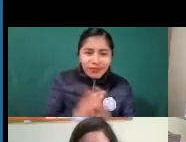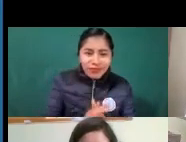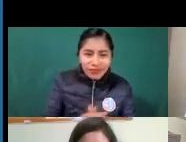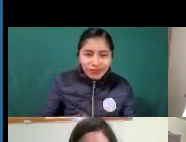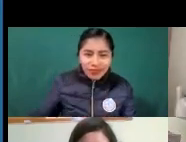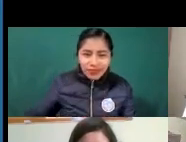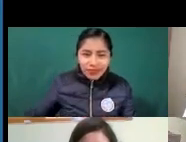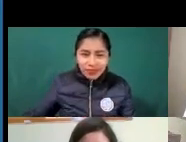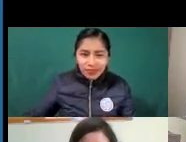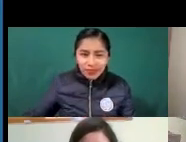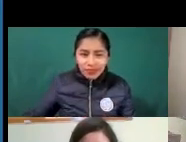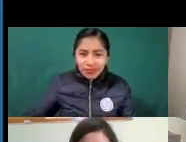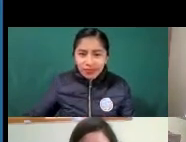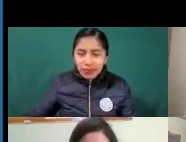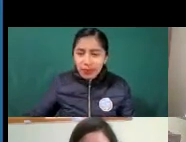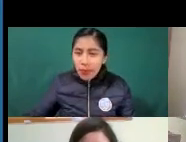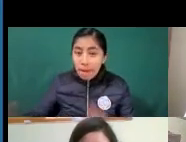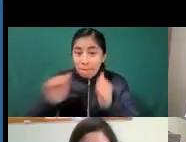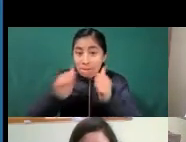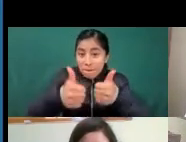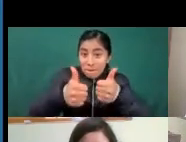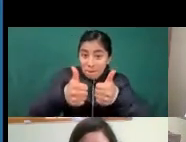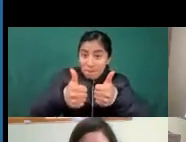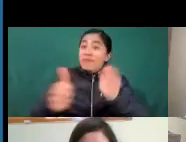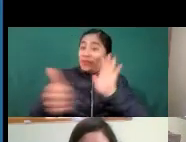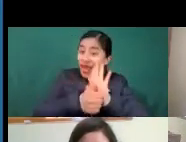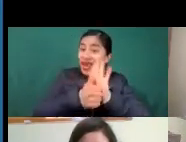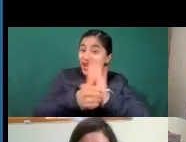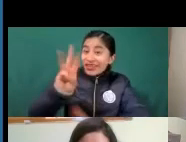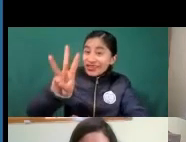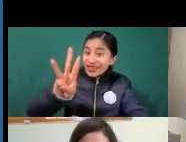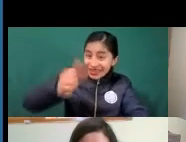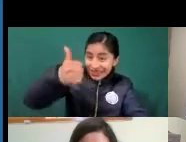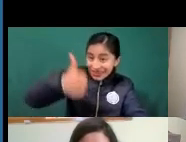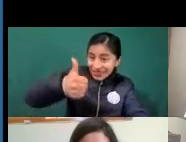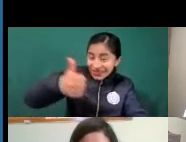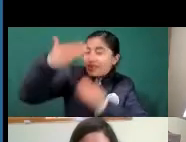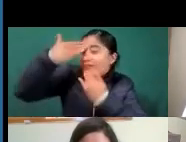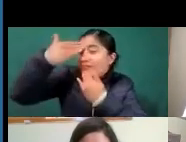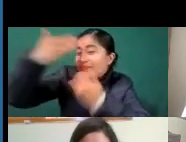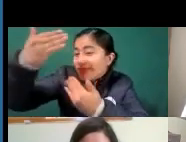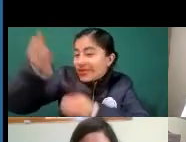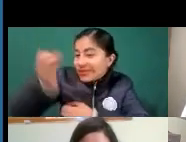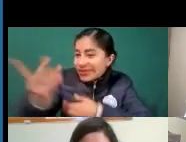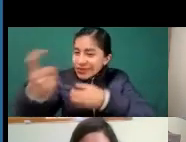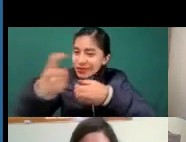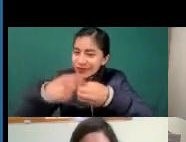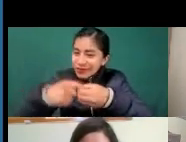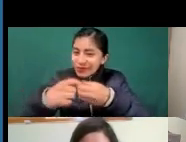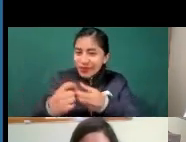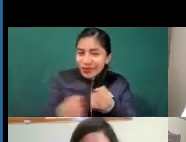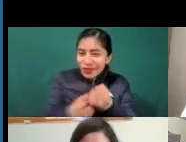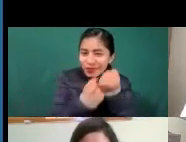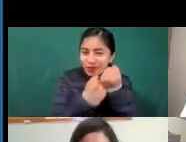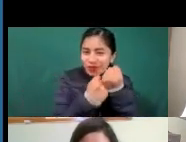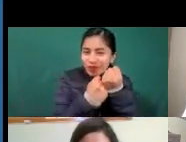bien. Muy bien. Es el artículo número 3. Muchas gracias, maestras, por